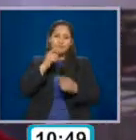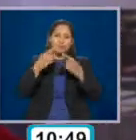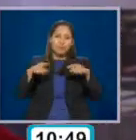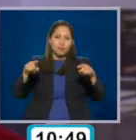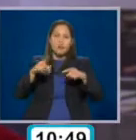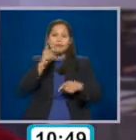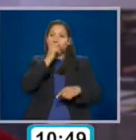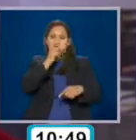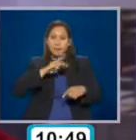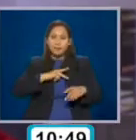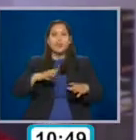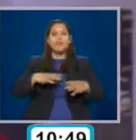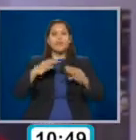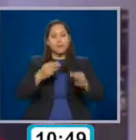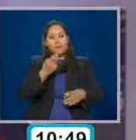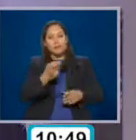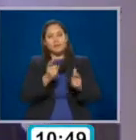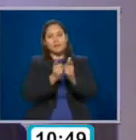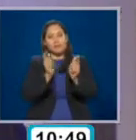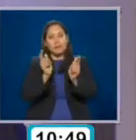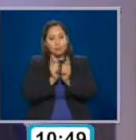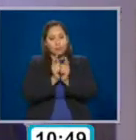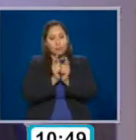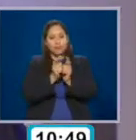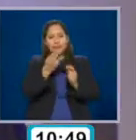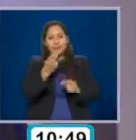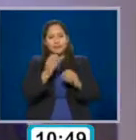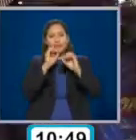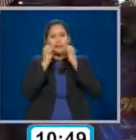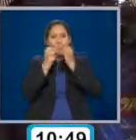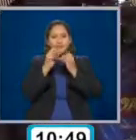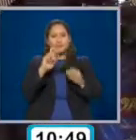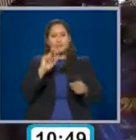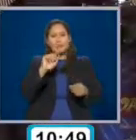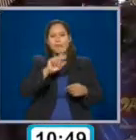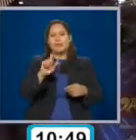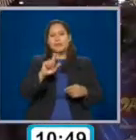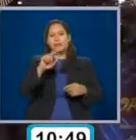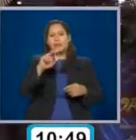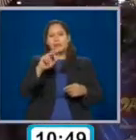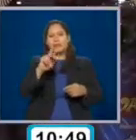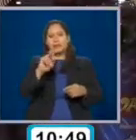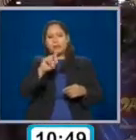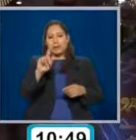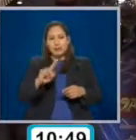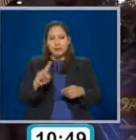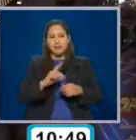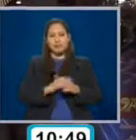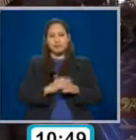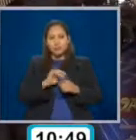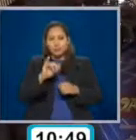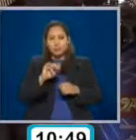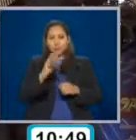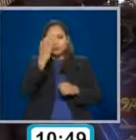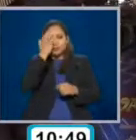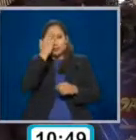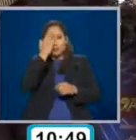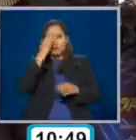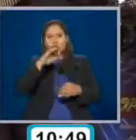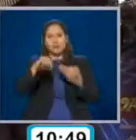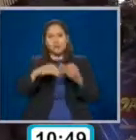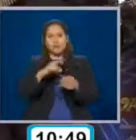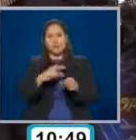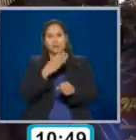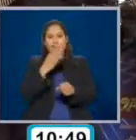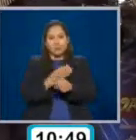es el fundador de este nombre y esta organización. De los Vázquez, Pues de la sí, de música, los de Vázquez. salsa, de la cumbia, Exacto. reconocidos en Pues, toda la República.